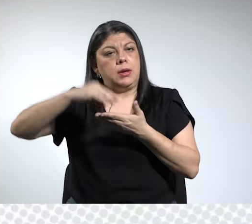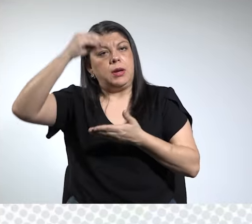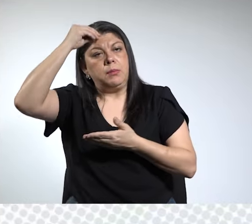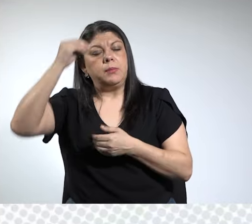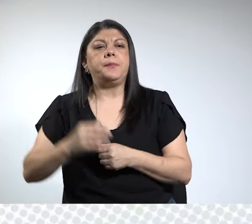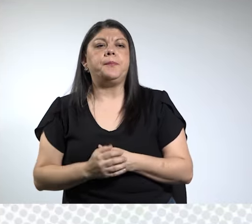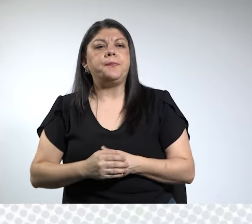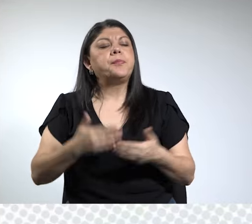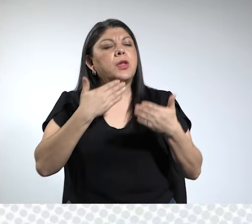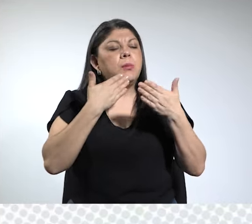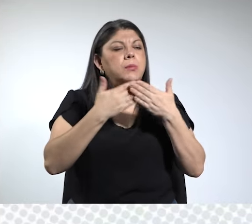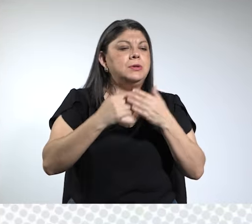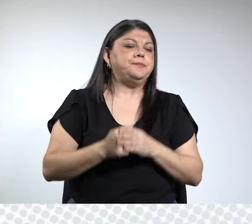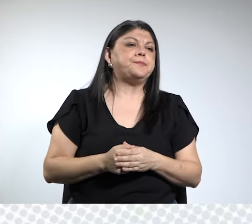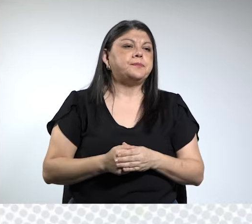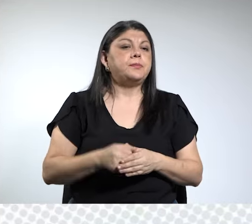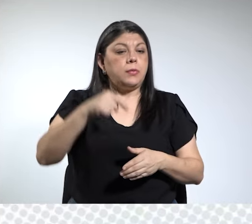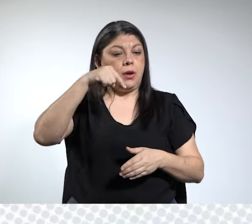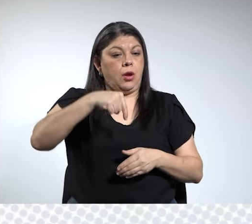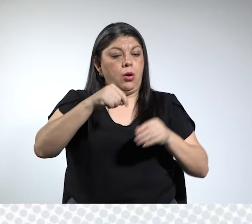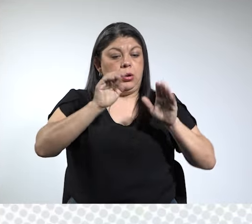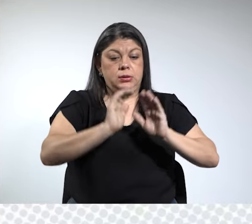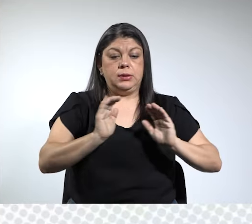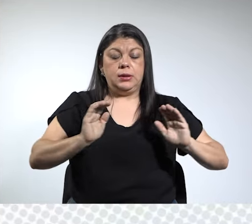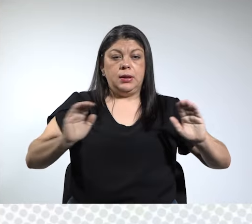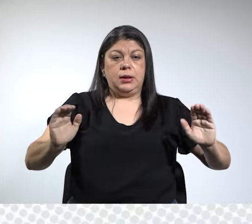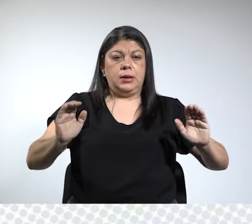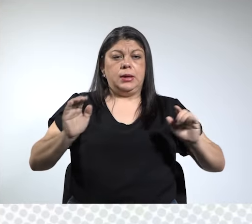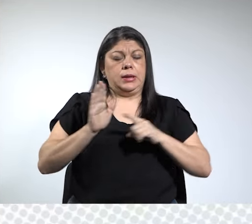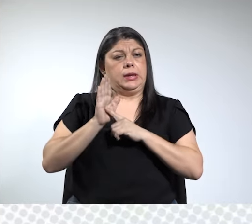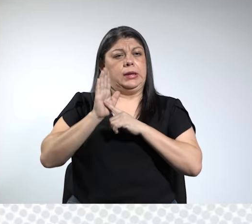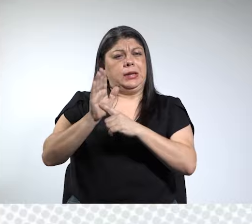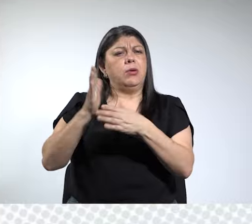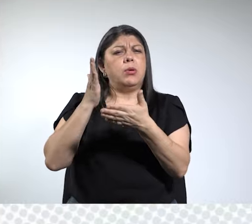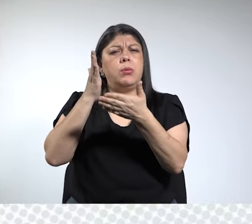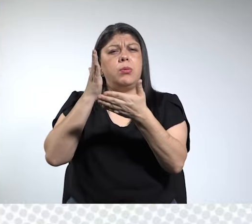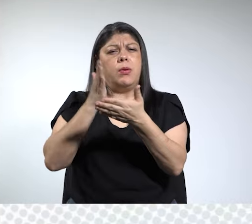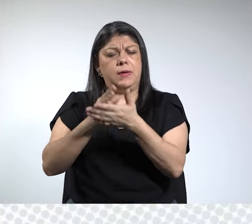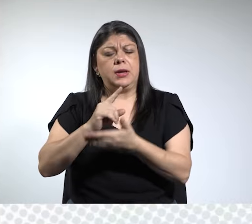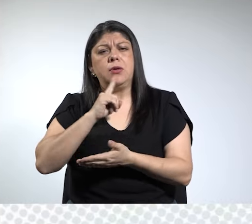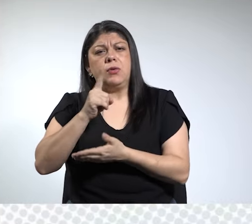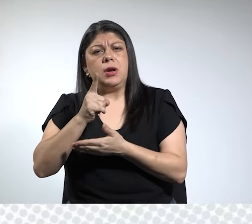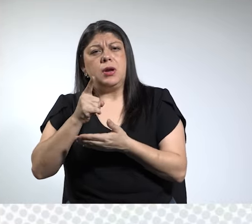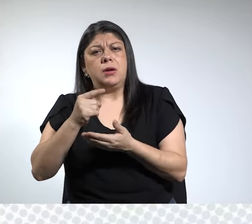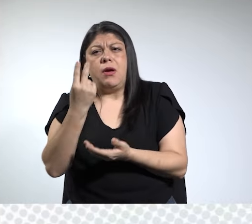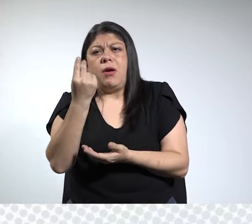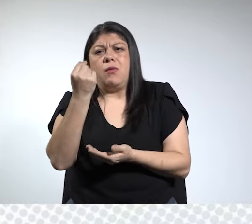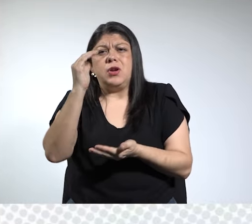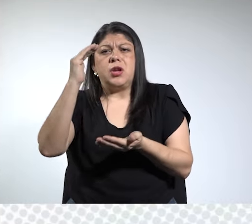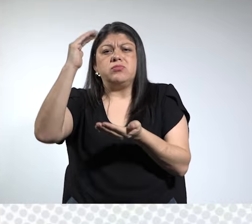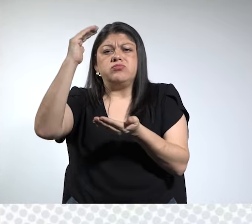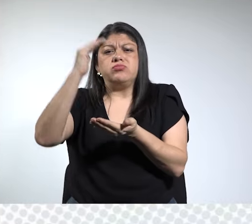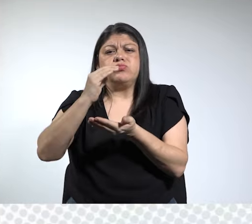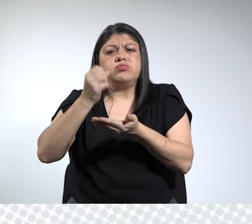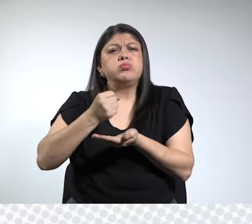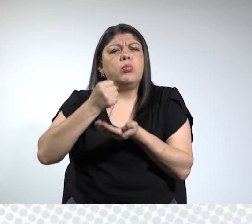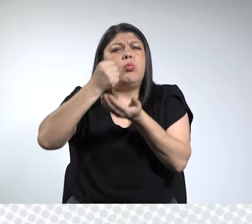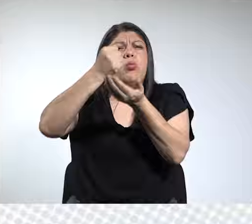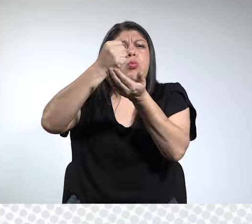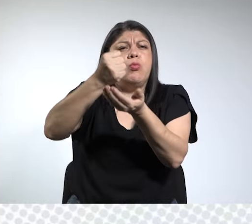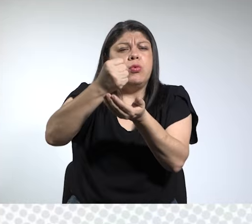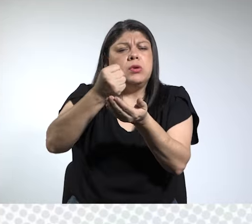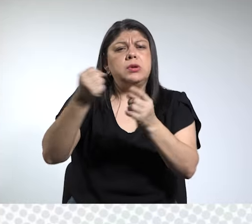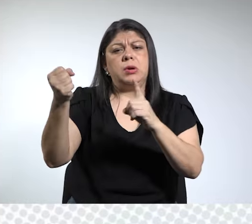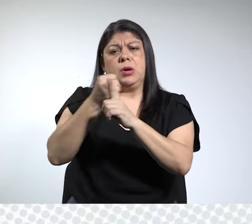adelante. Muy bien. Hoy en día la niñez registra una afectación real producto de la baja en la inversión social y